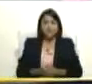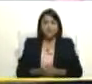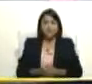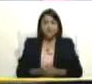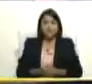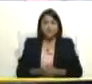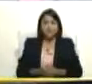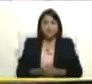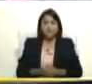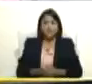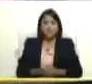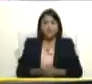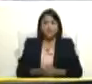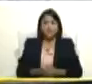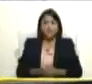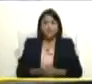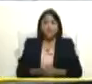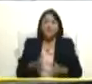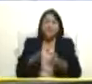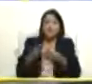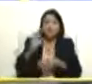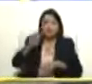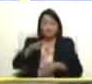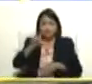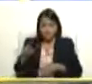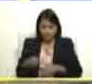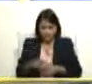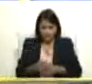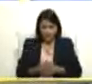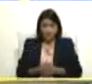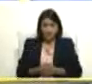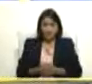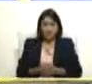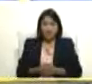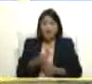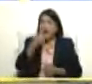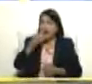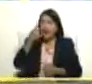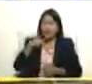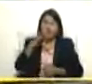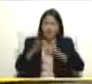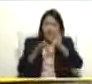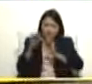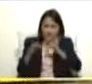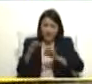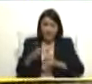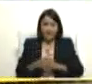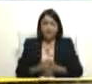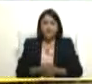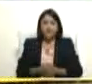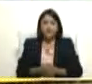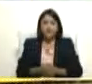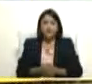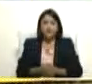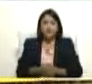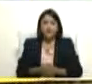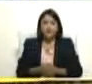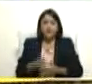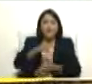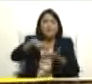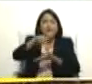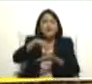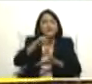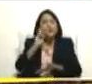diferendo, de la controversia de la Guayana Esequiba. Como yo lo explicaba ayer en la Plaza